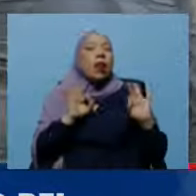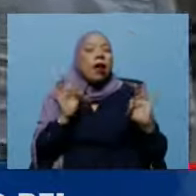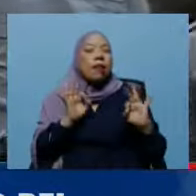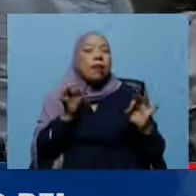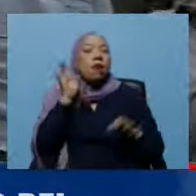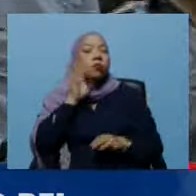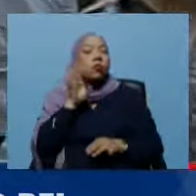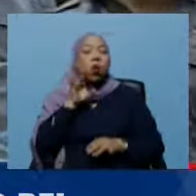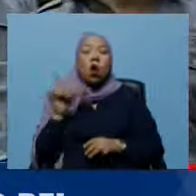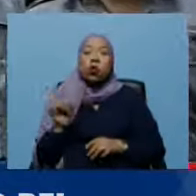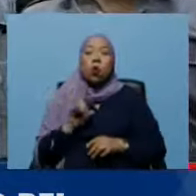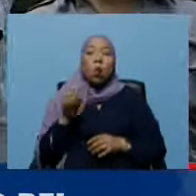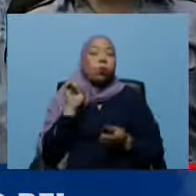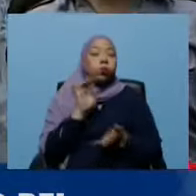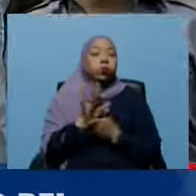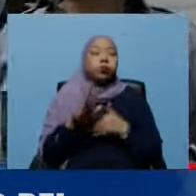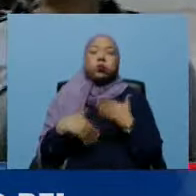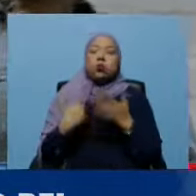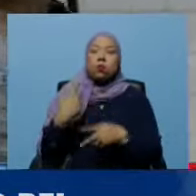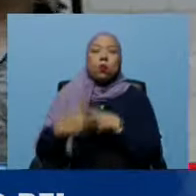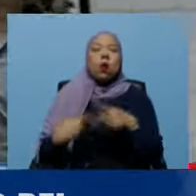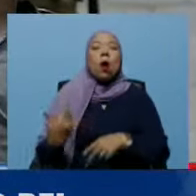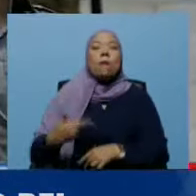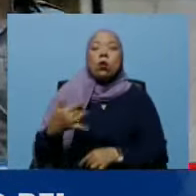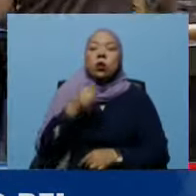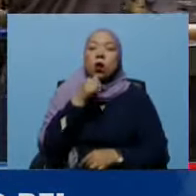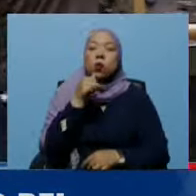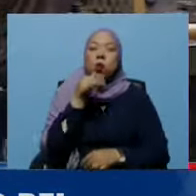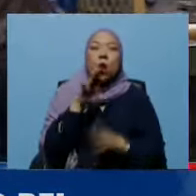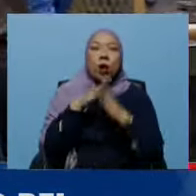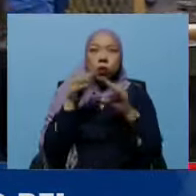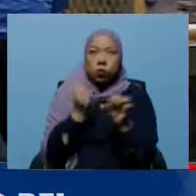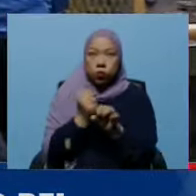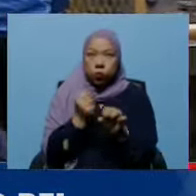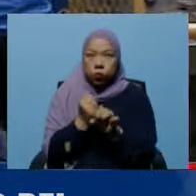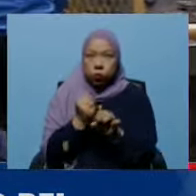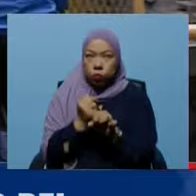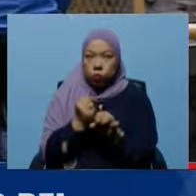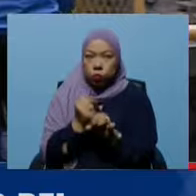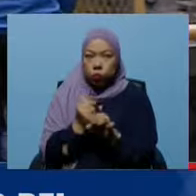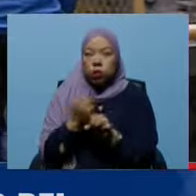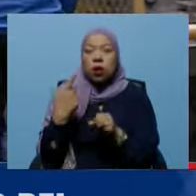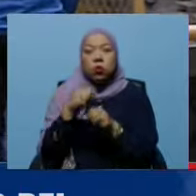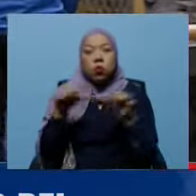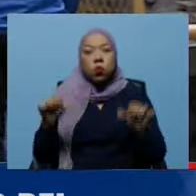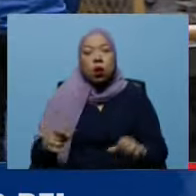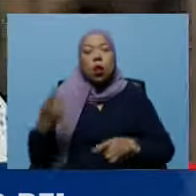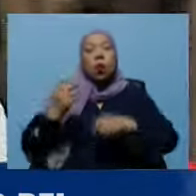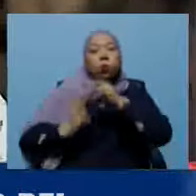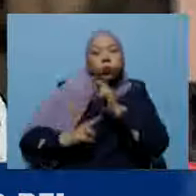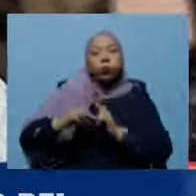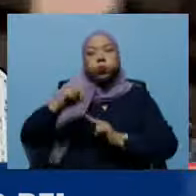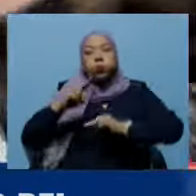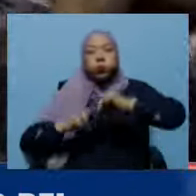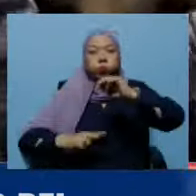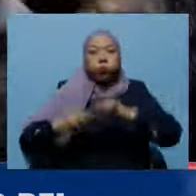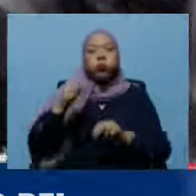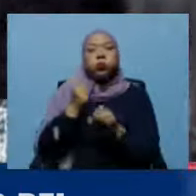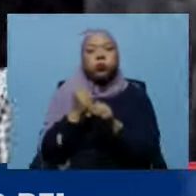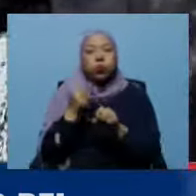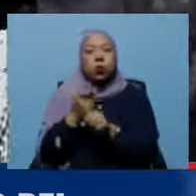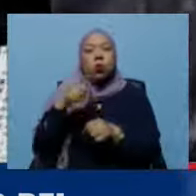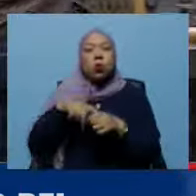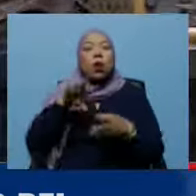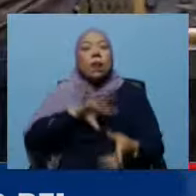nada. Lo importante de este proceso, presidente, es que estamos abasteciendo lo que es el sector de construcción, lo que es el sector